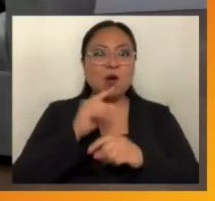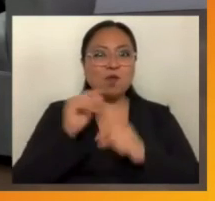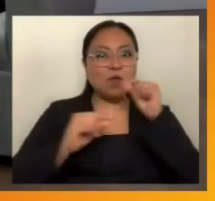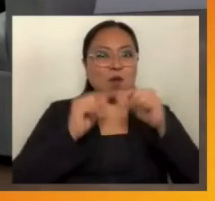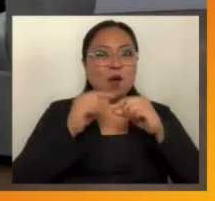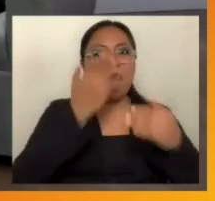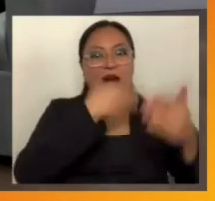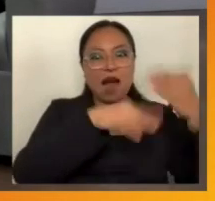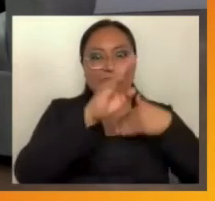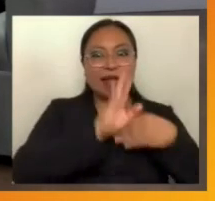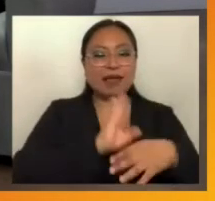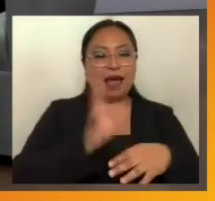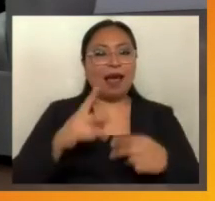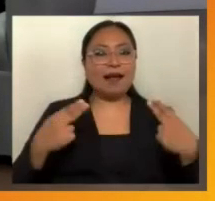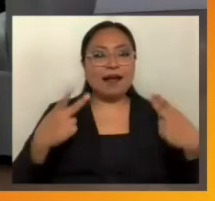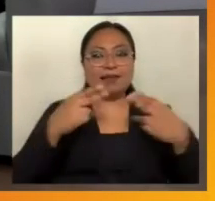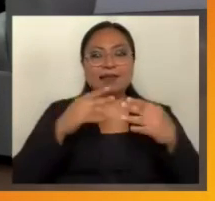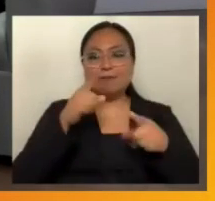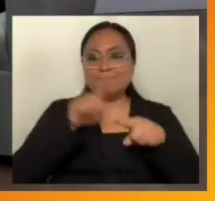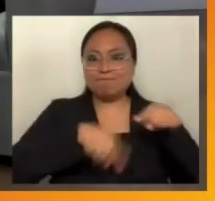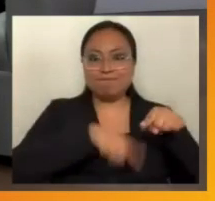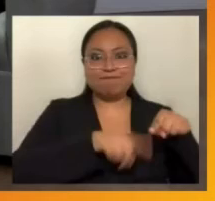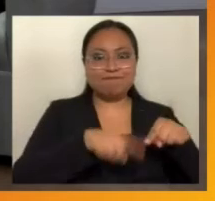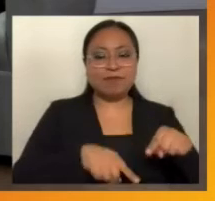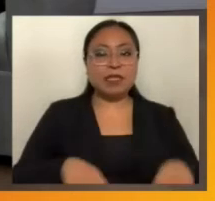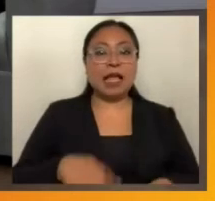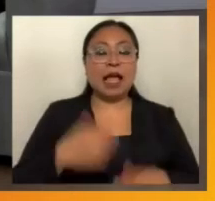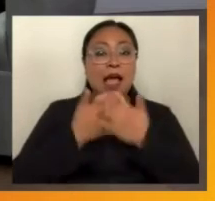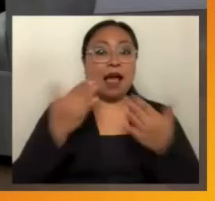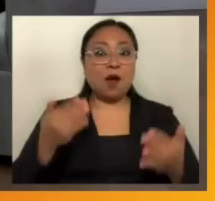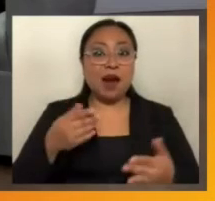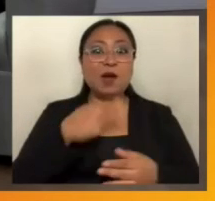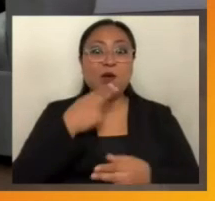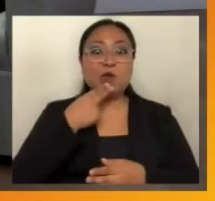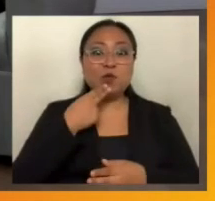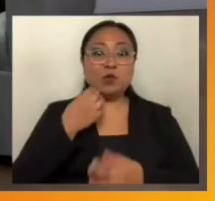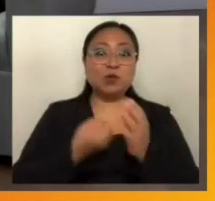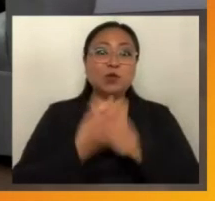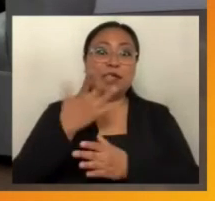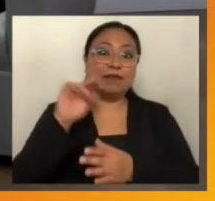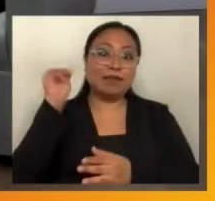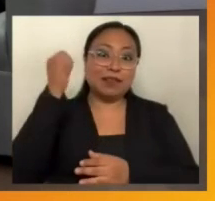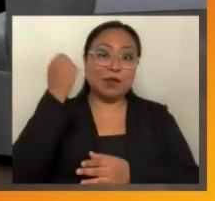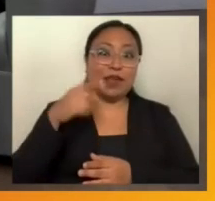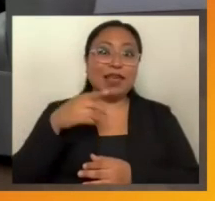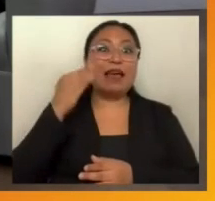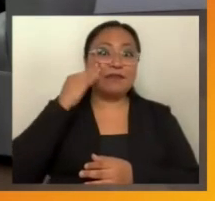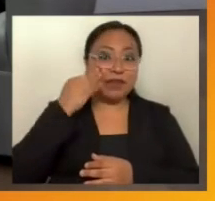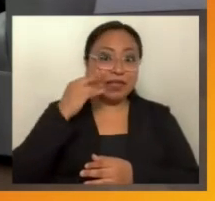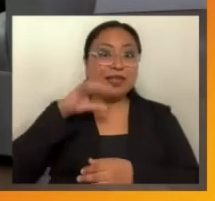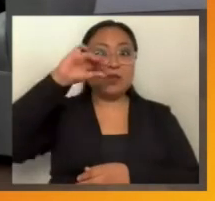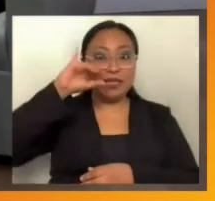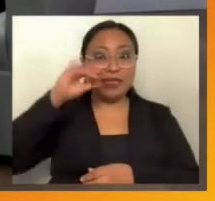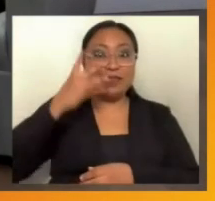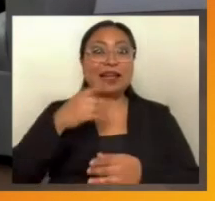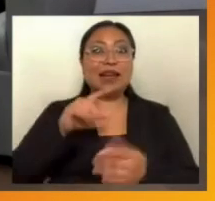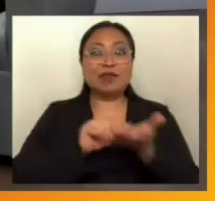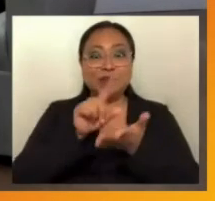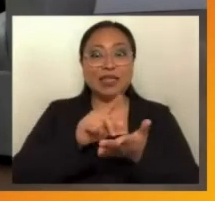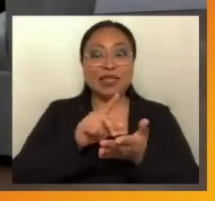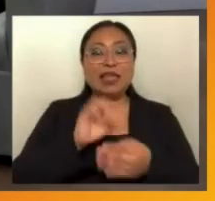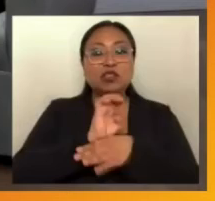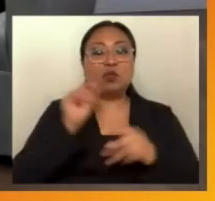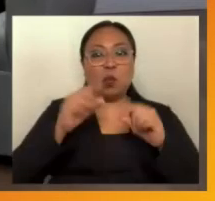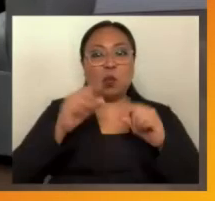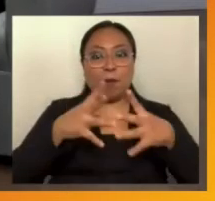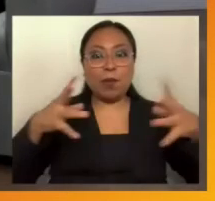partir de lo del día de hoy con la red, pues queremos hacer esto todavía mucho más grande, pues todas nuestras campañas, como tú